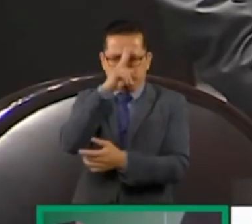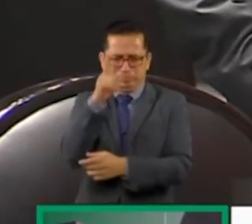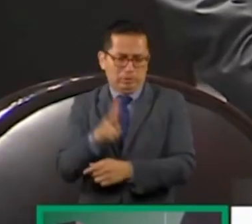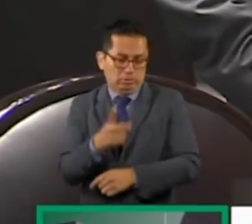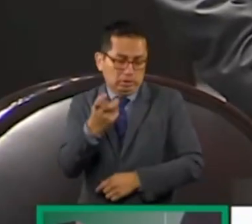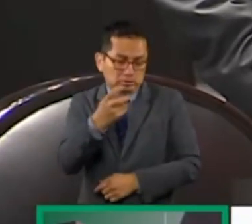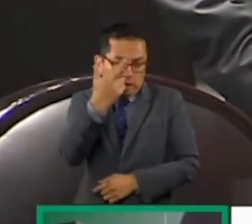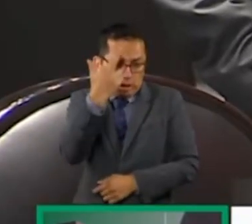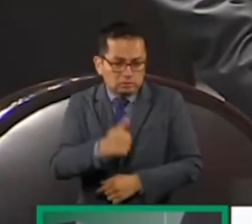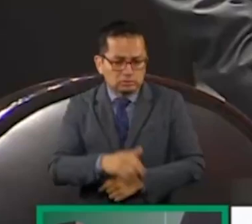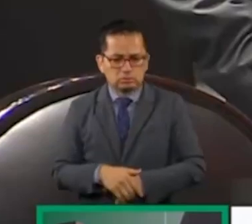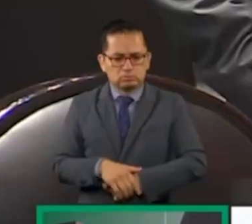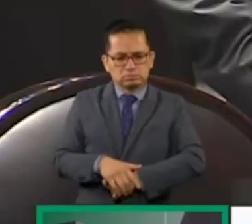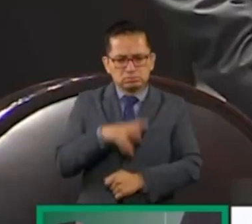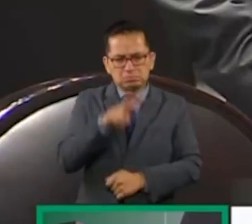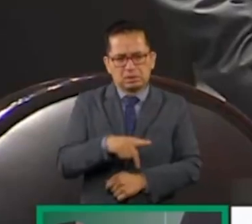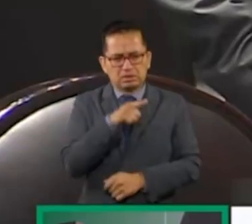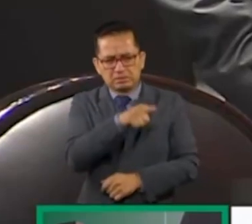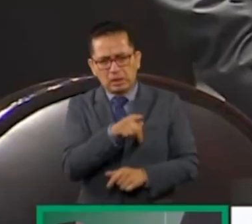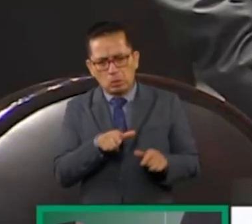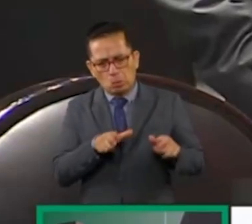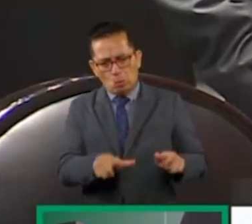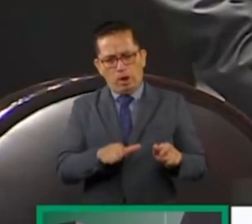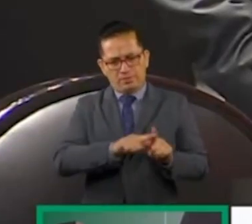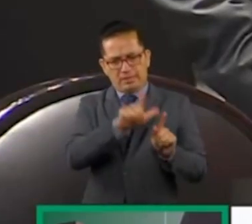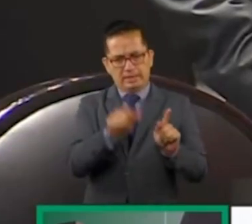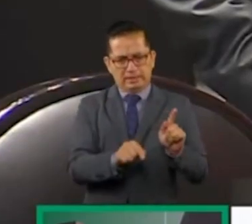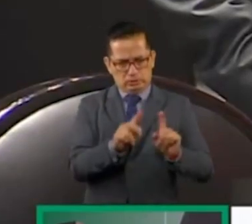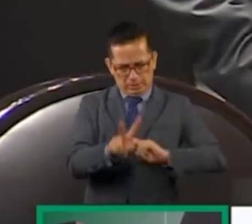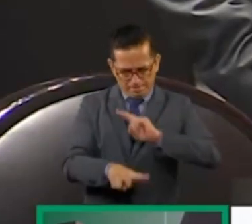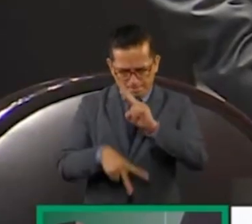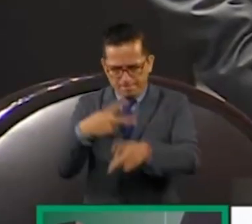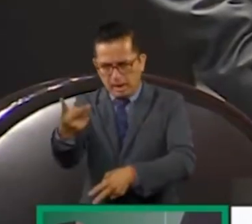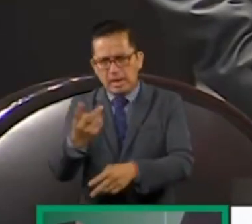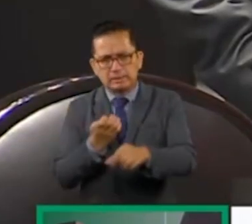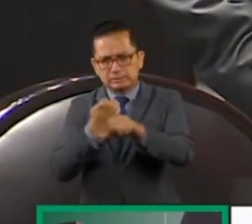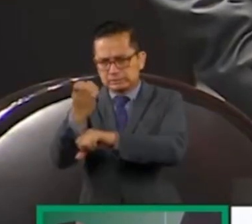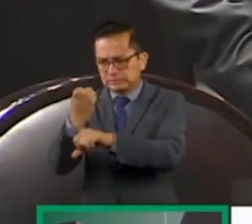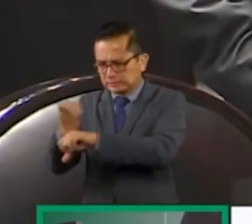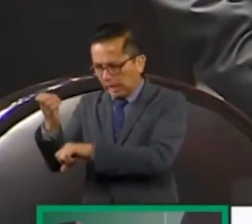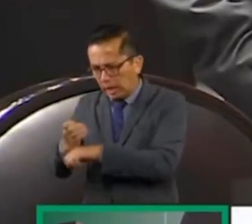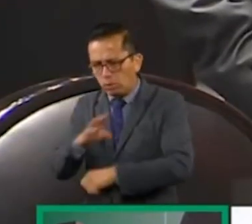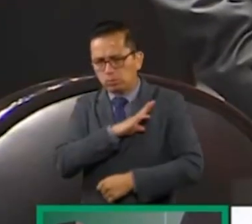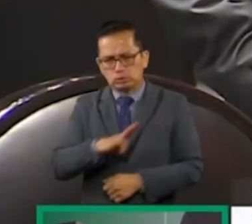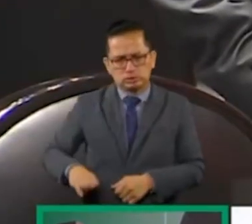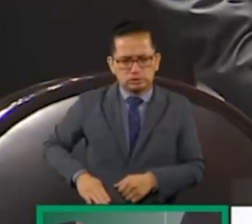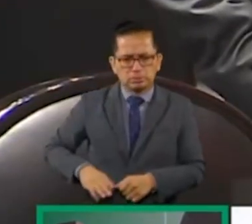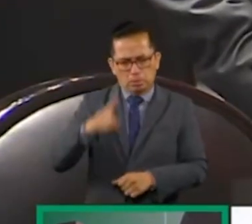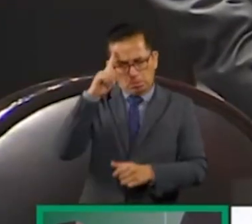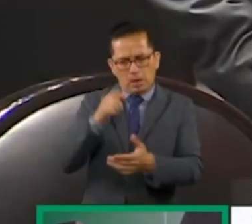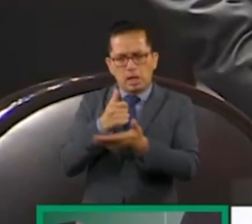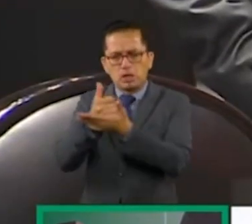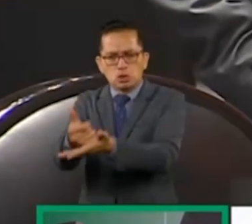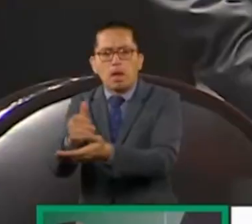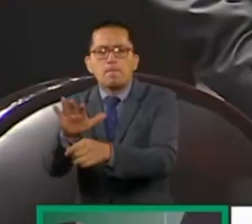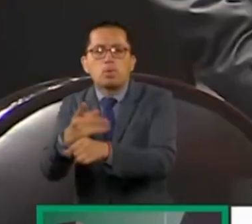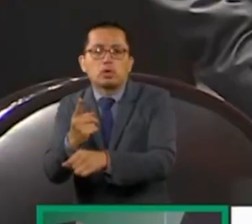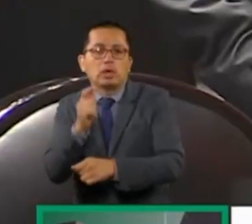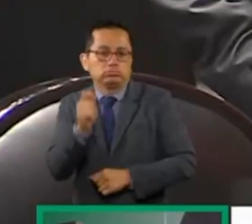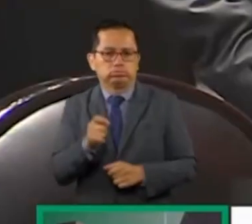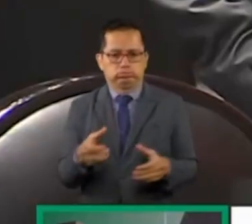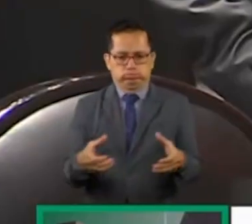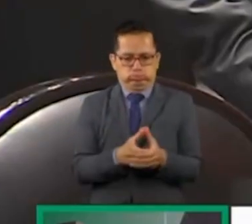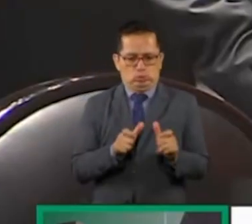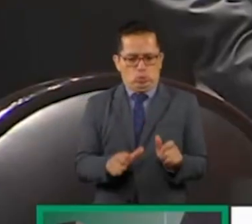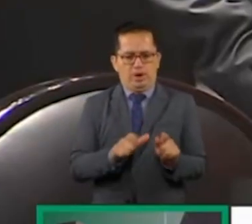entidades federativas, pues es producto de la formación y de que aparte es un cuerpo de origen nacional.